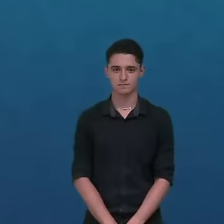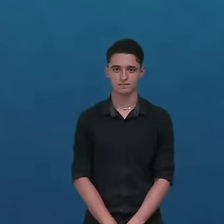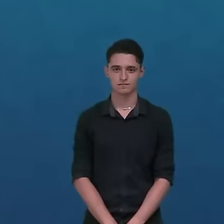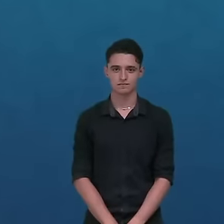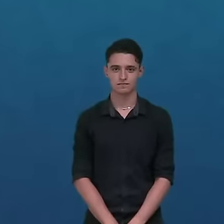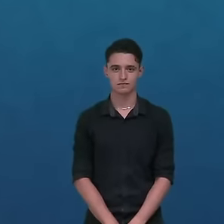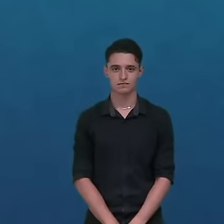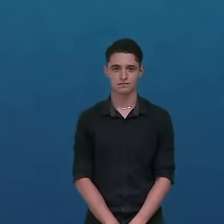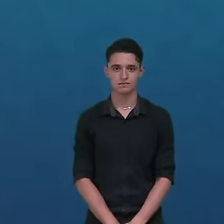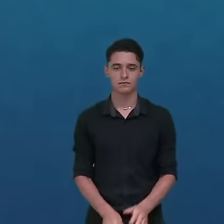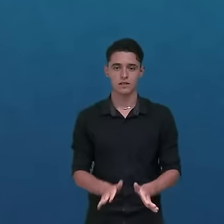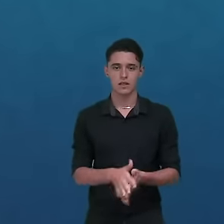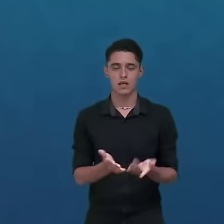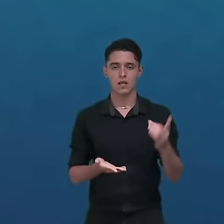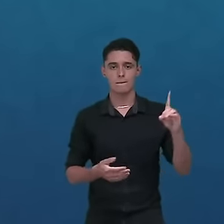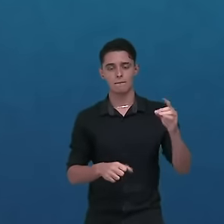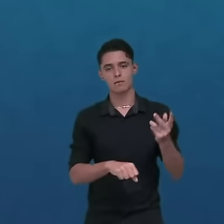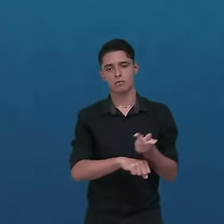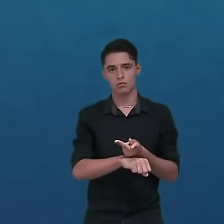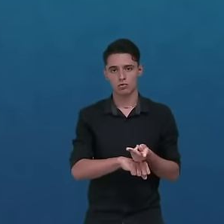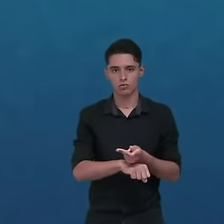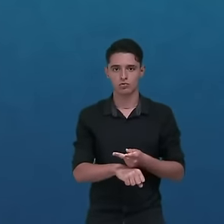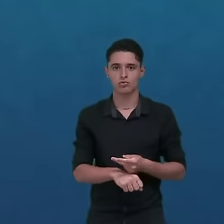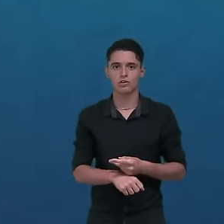Procuren a su Biblia el libro de Hebreos.